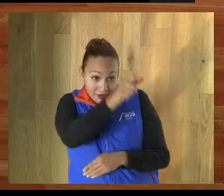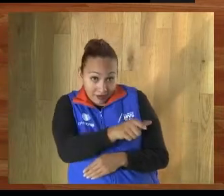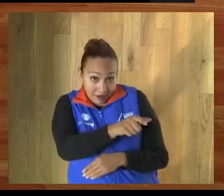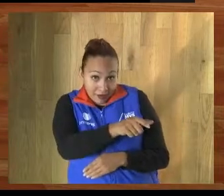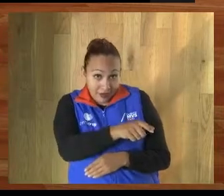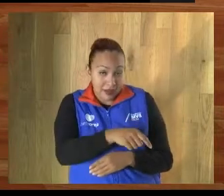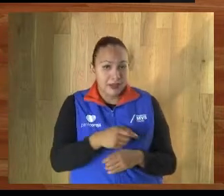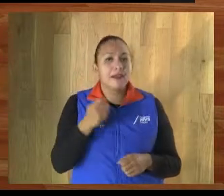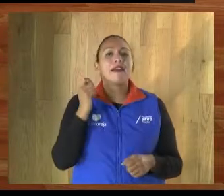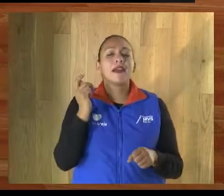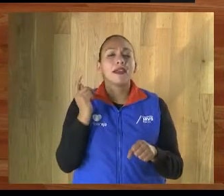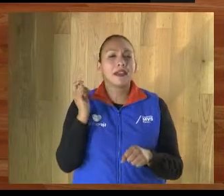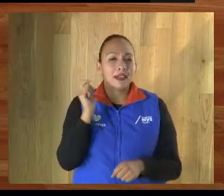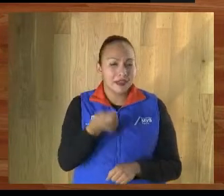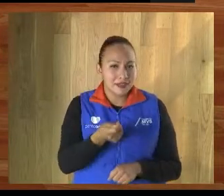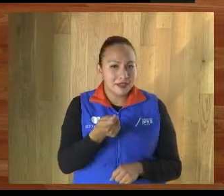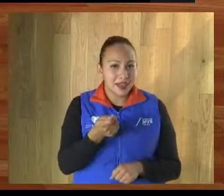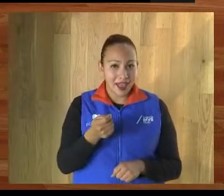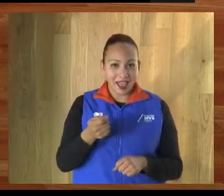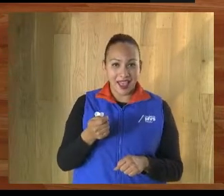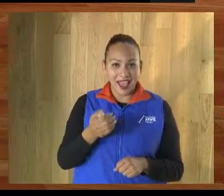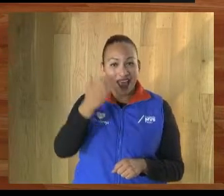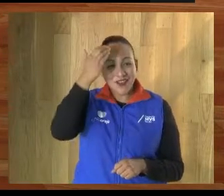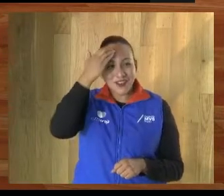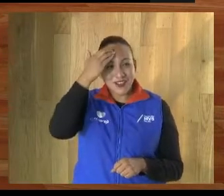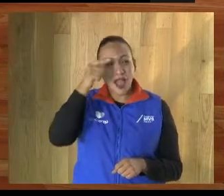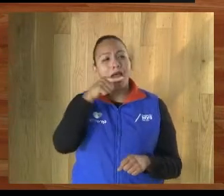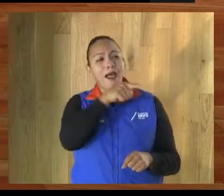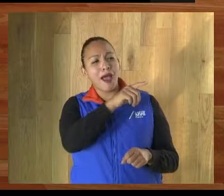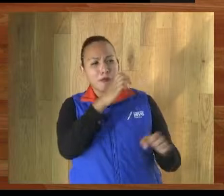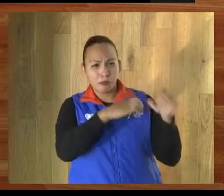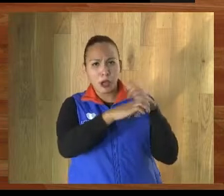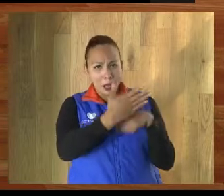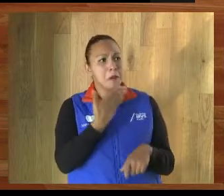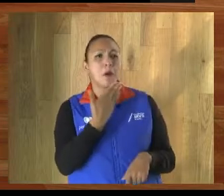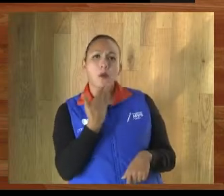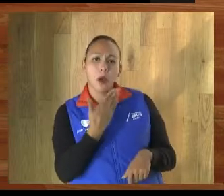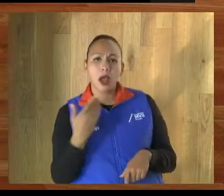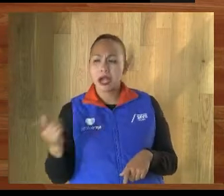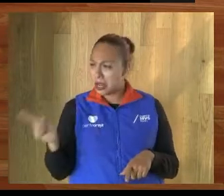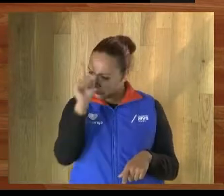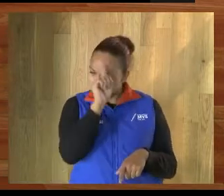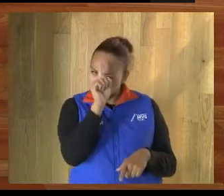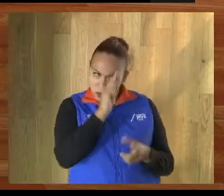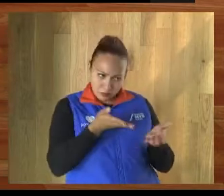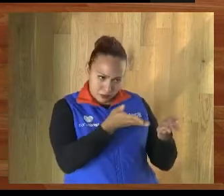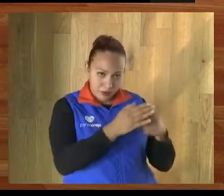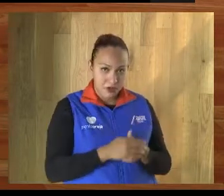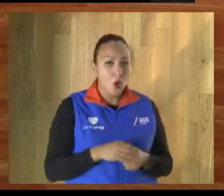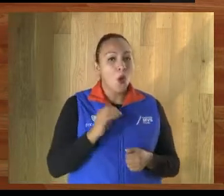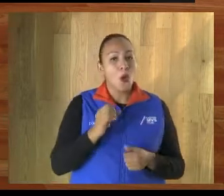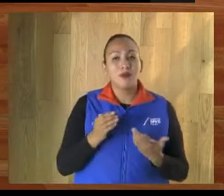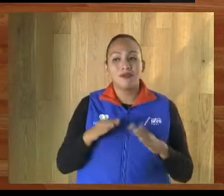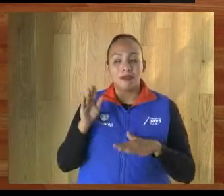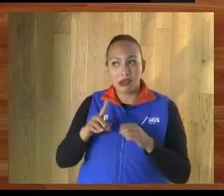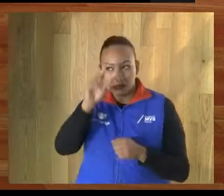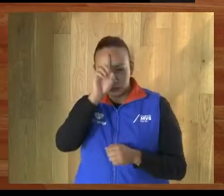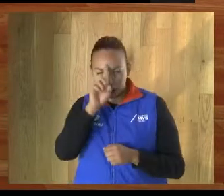da oportunidad para que hablen bien de nosotros, para que nos recomienden, para que sean